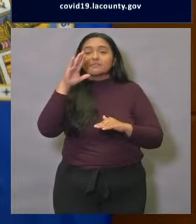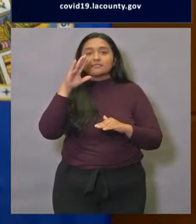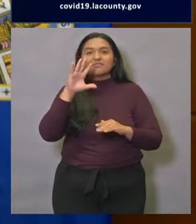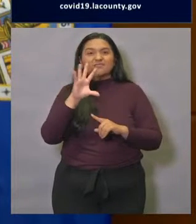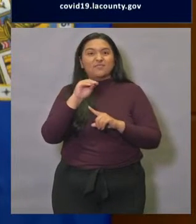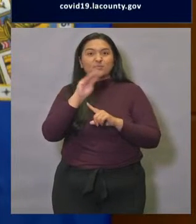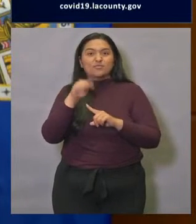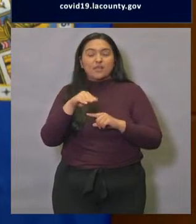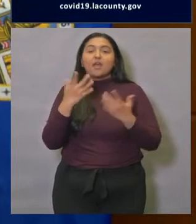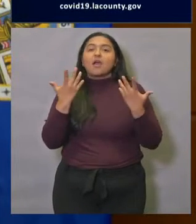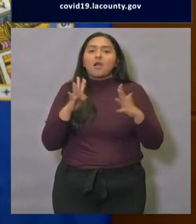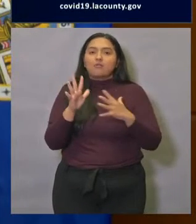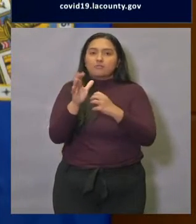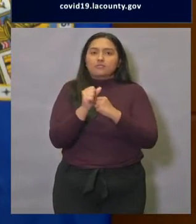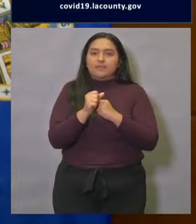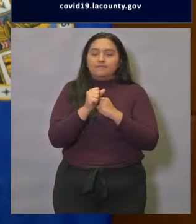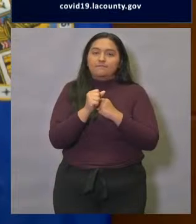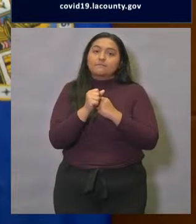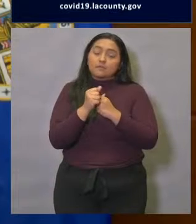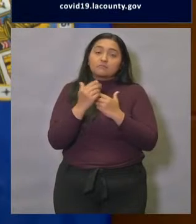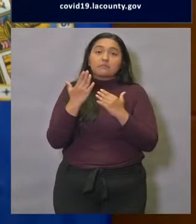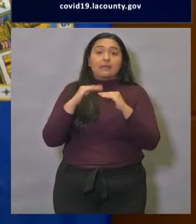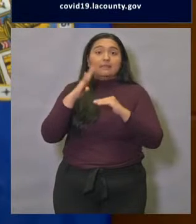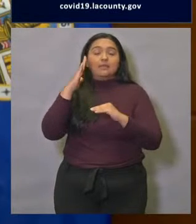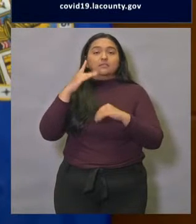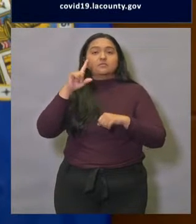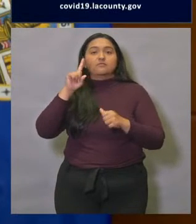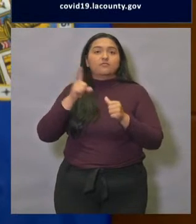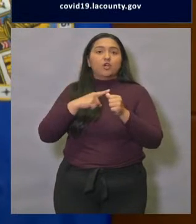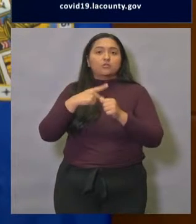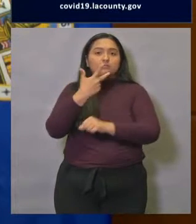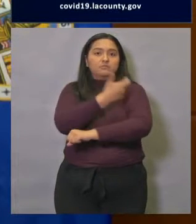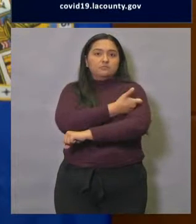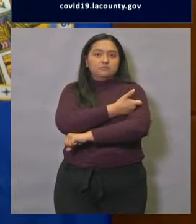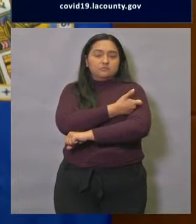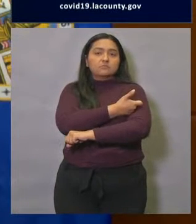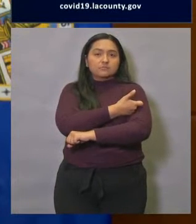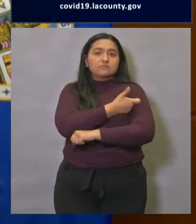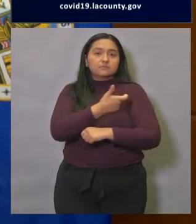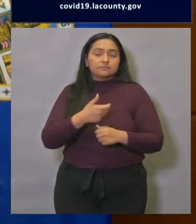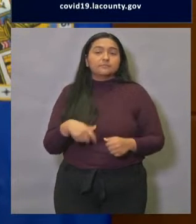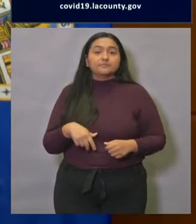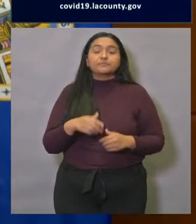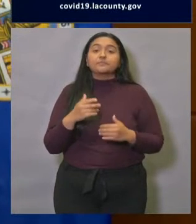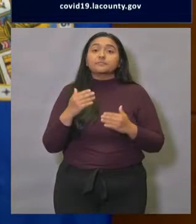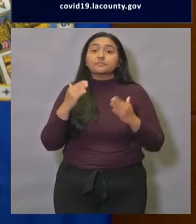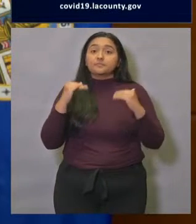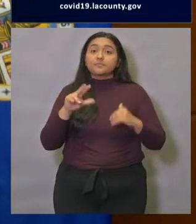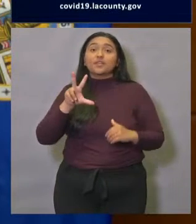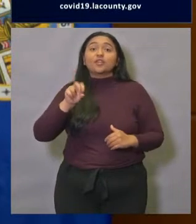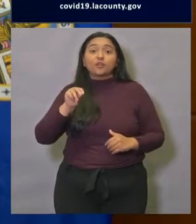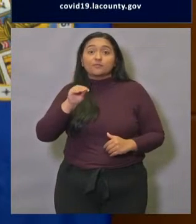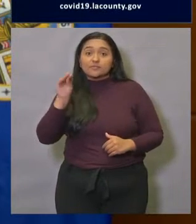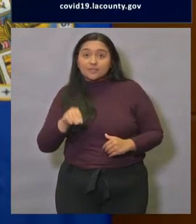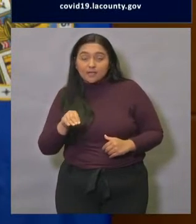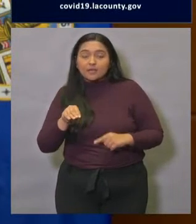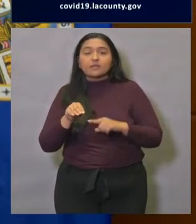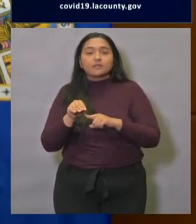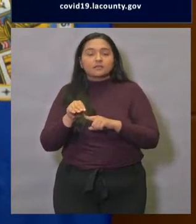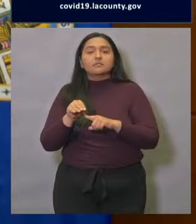han recibido por lo menos una dosis de la vacuna. 30%